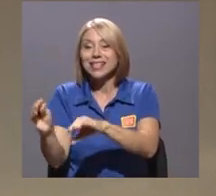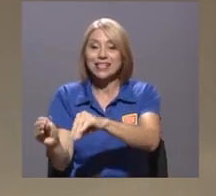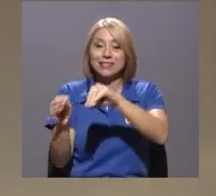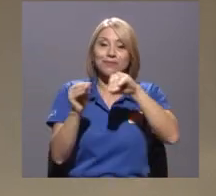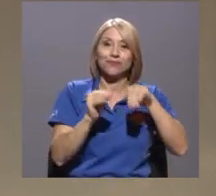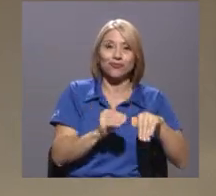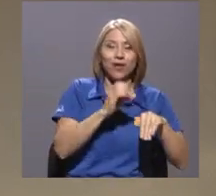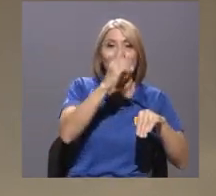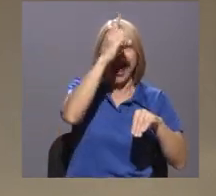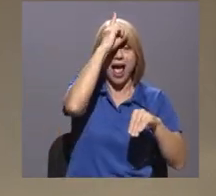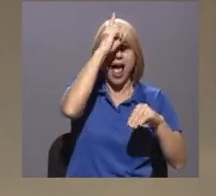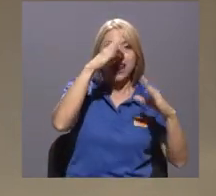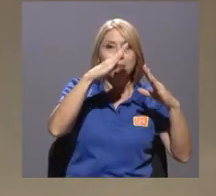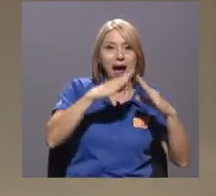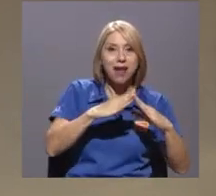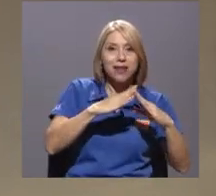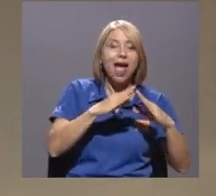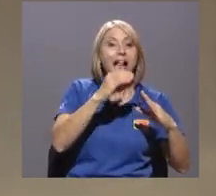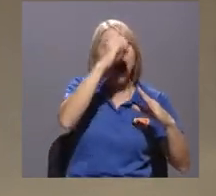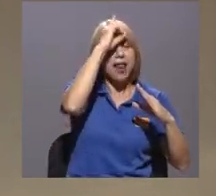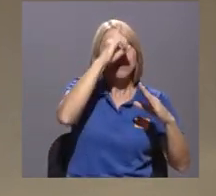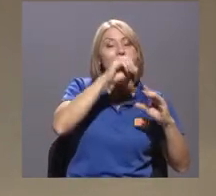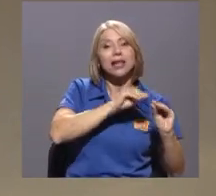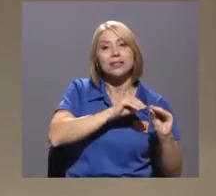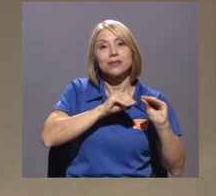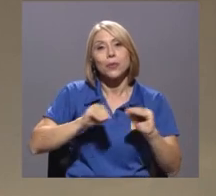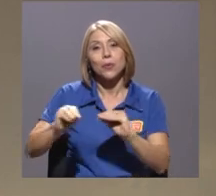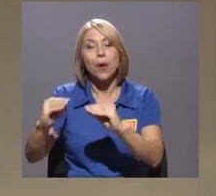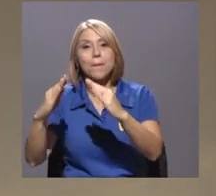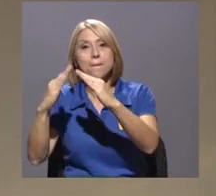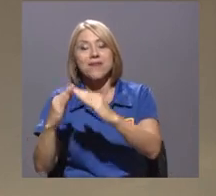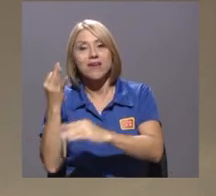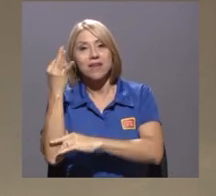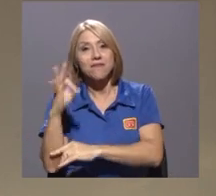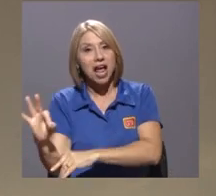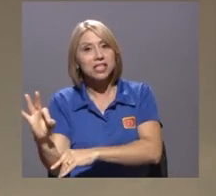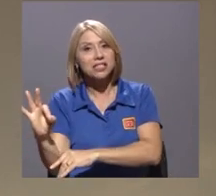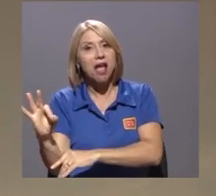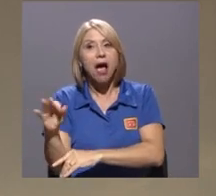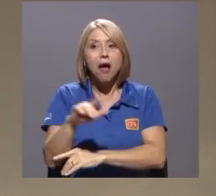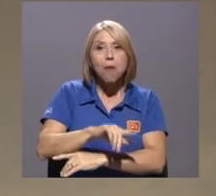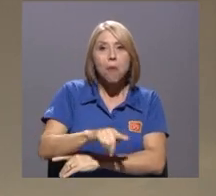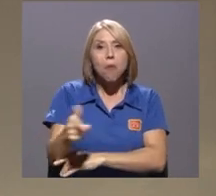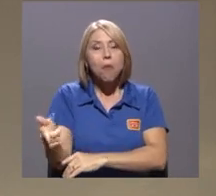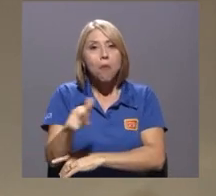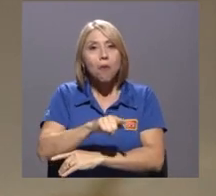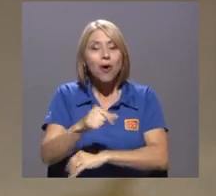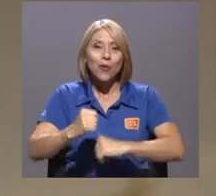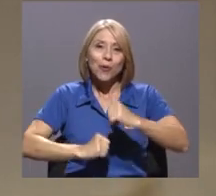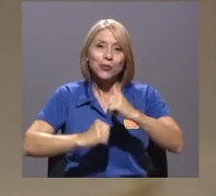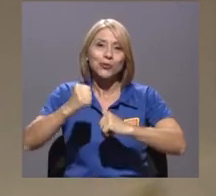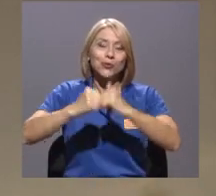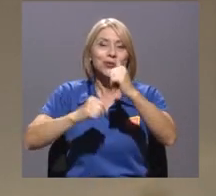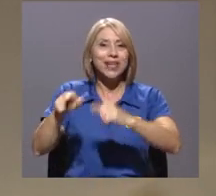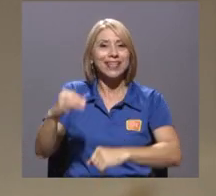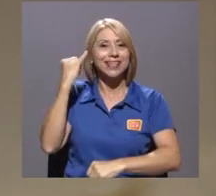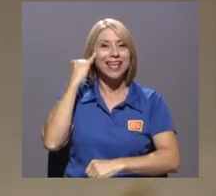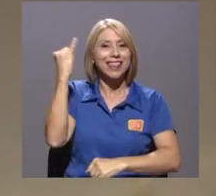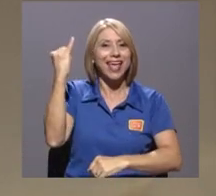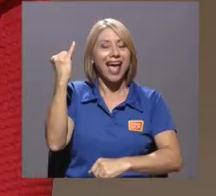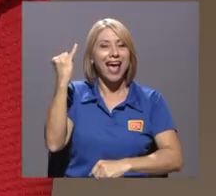francia él construye esa esa idea que 250 años